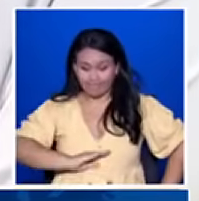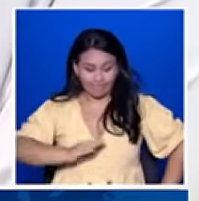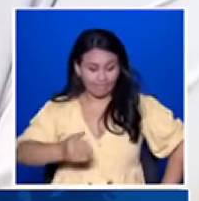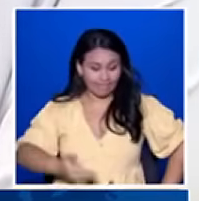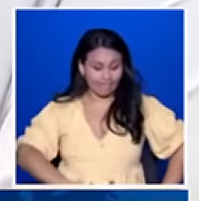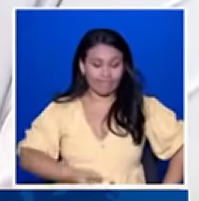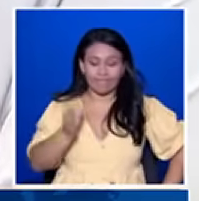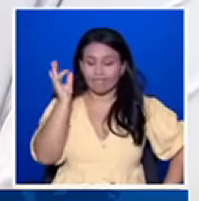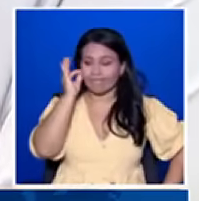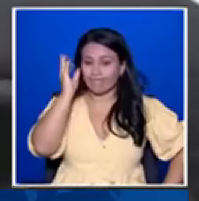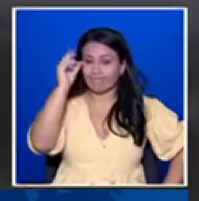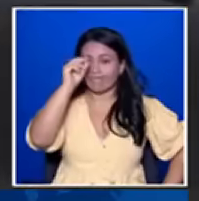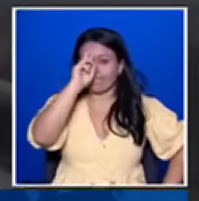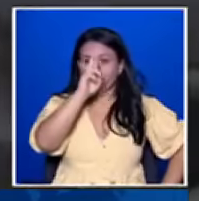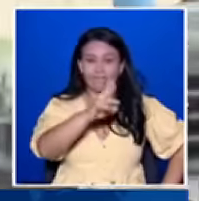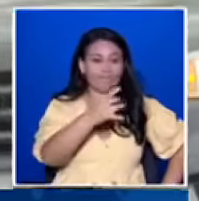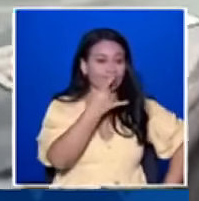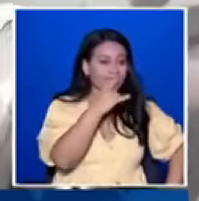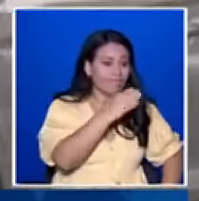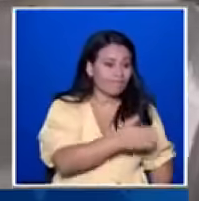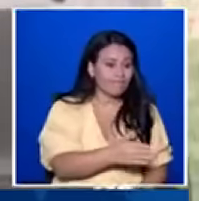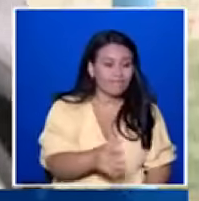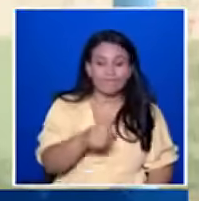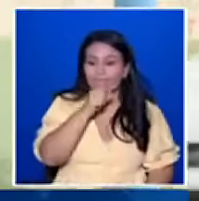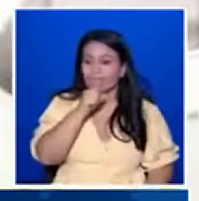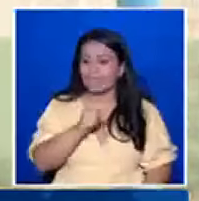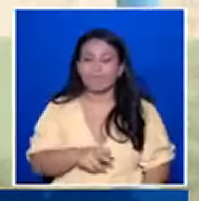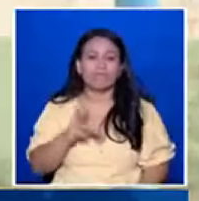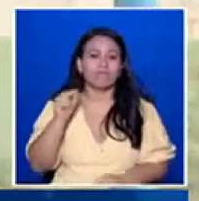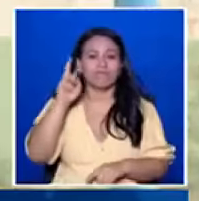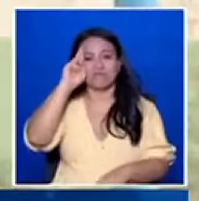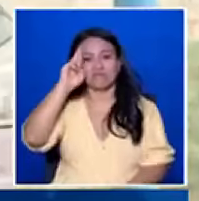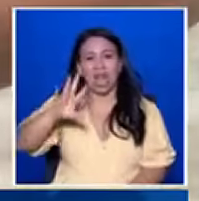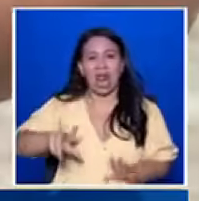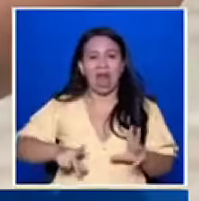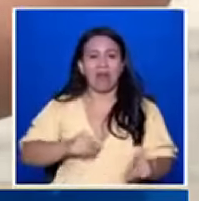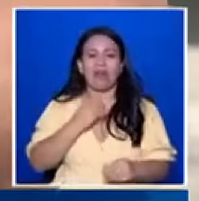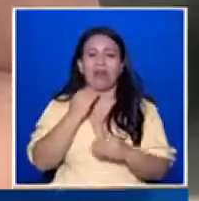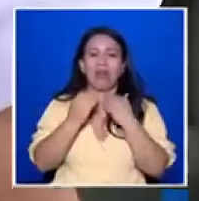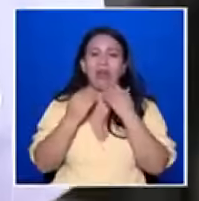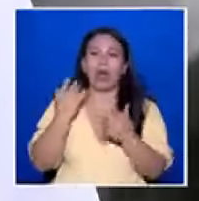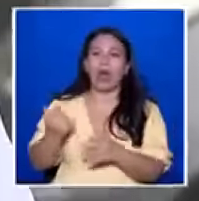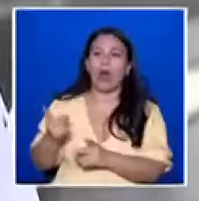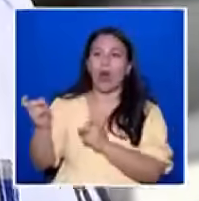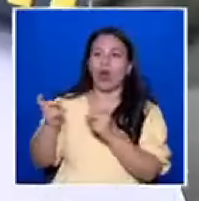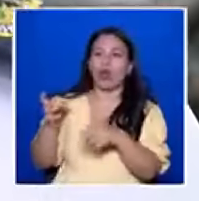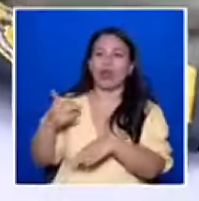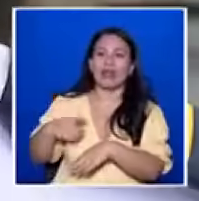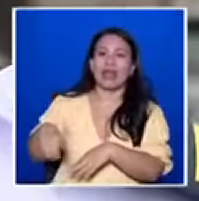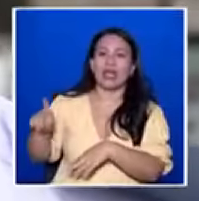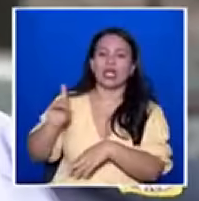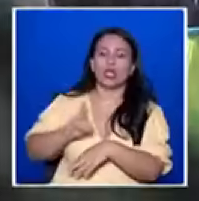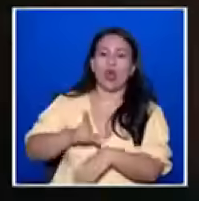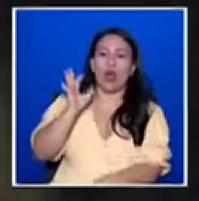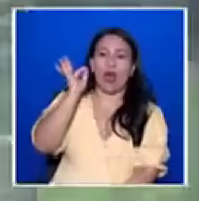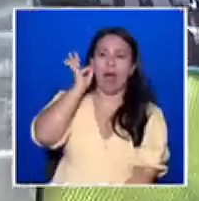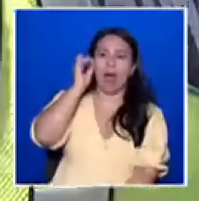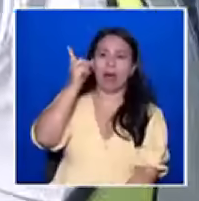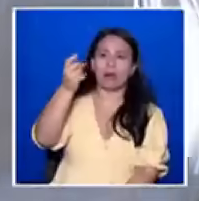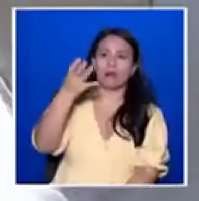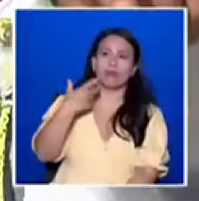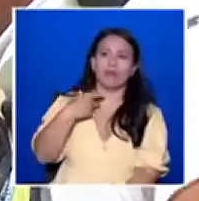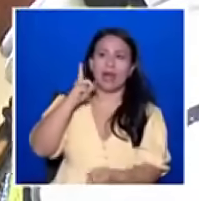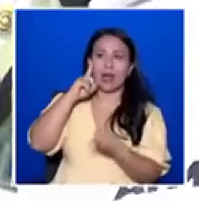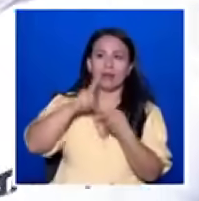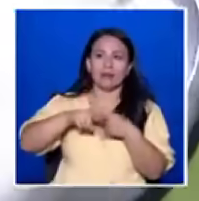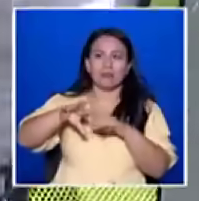de una mujer que esté embarazada, no respetan a los niños. De acuerdo con la directora de control de tránsito de la ATM, hasta ahora los robos